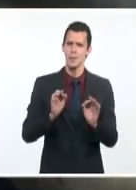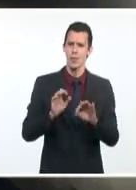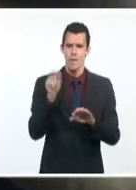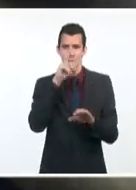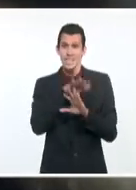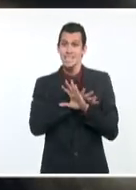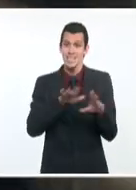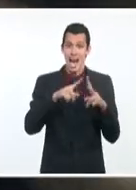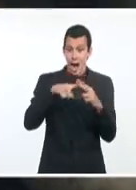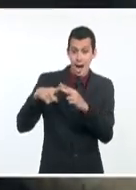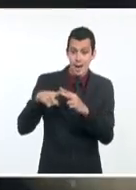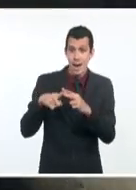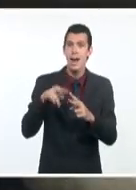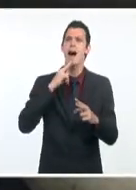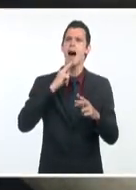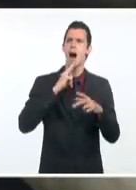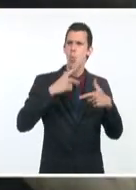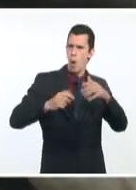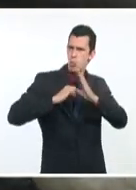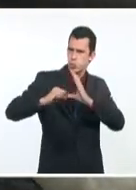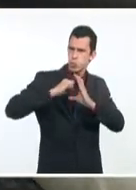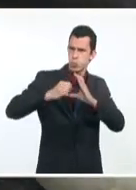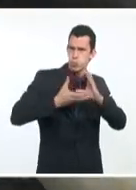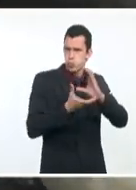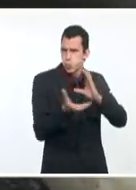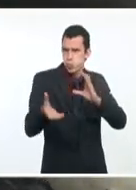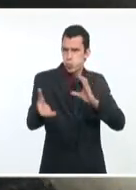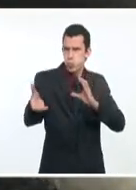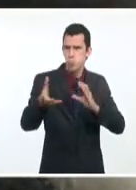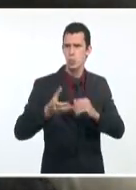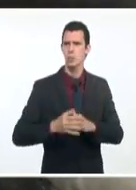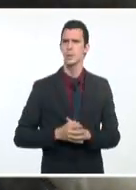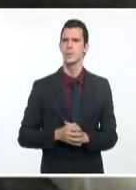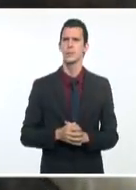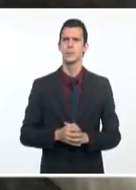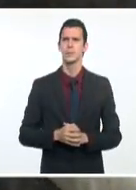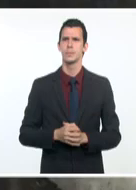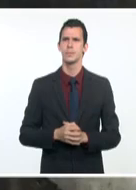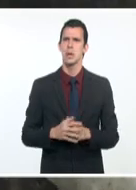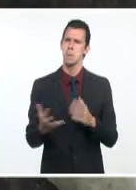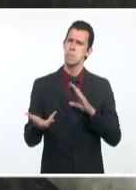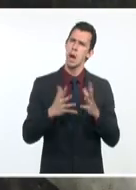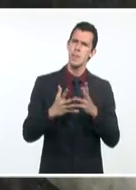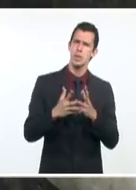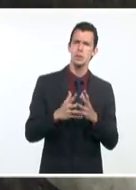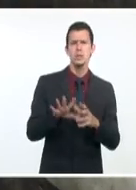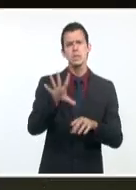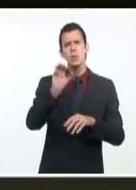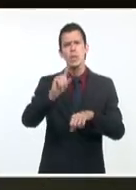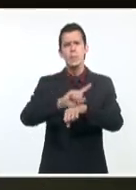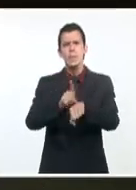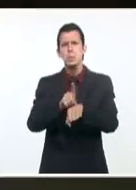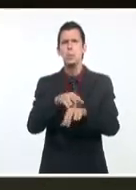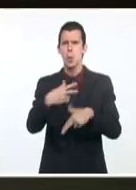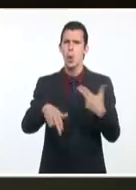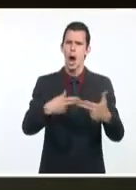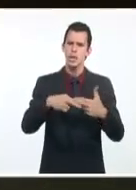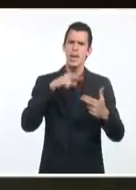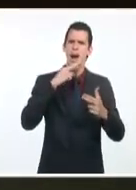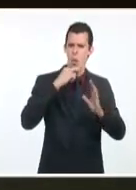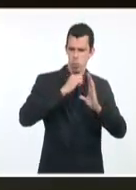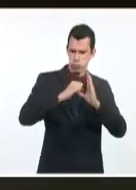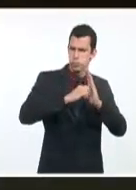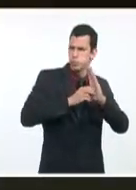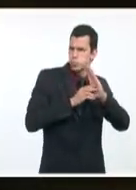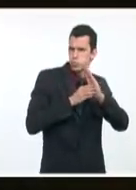el punto donde están las brigadas tiene una duración aproximada de 50 minutos. Montaña